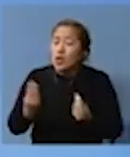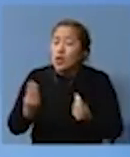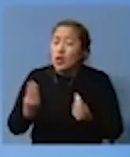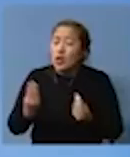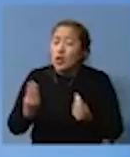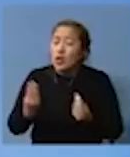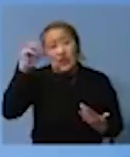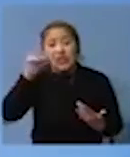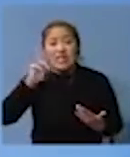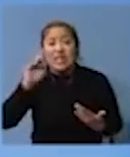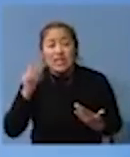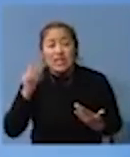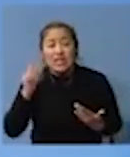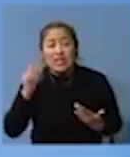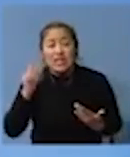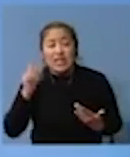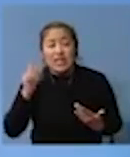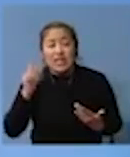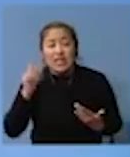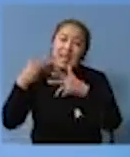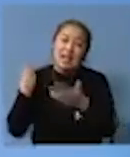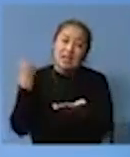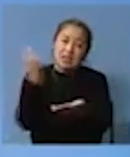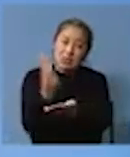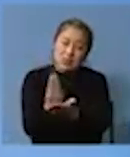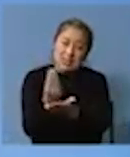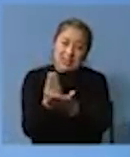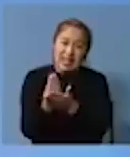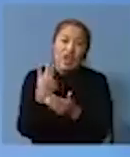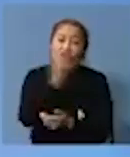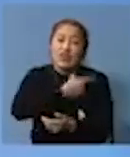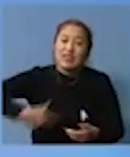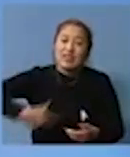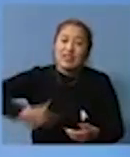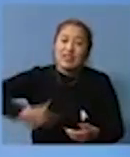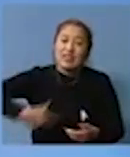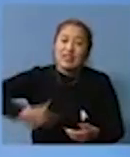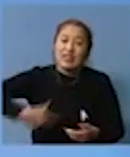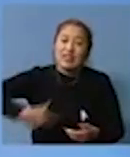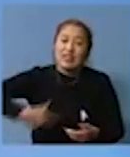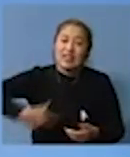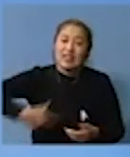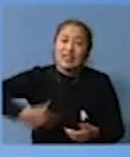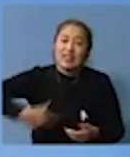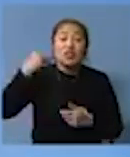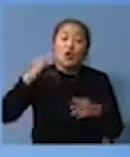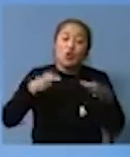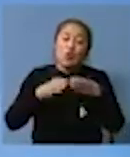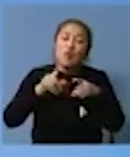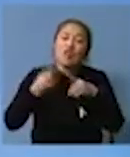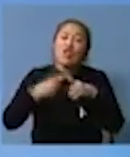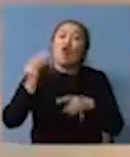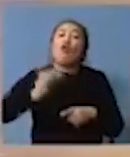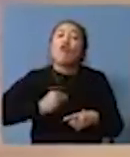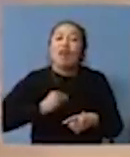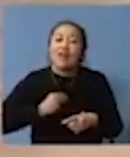con Ferreira, esto decía Casas, el candidato a vicegobernador de Ferreira, en Confiar.